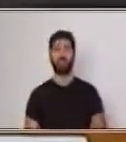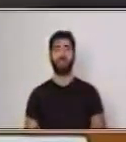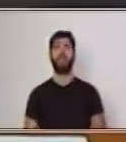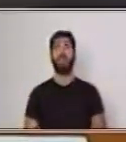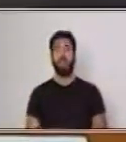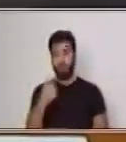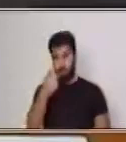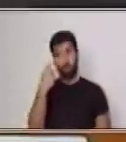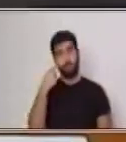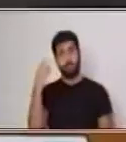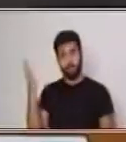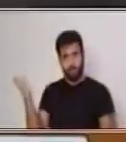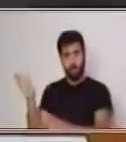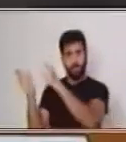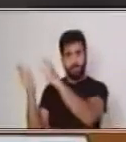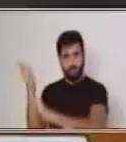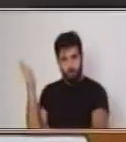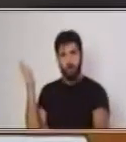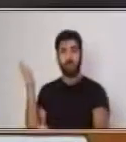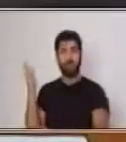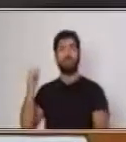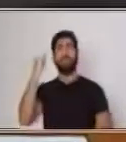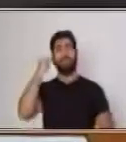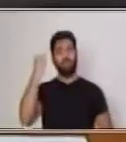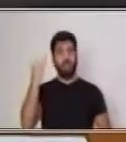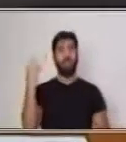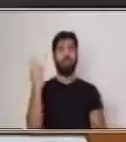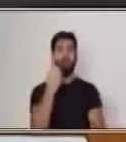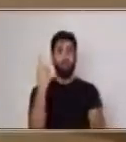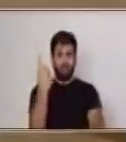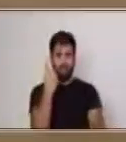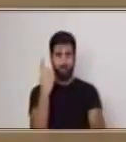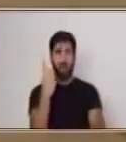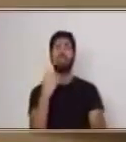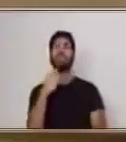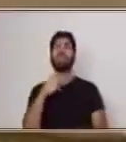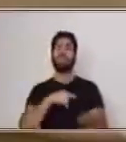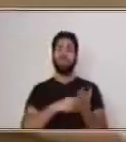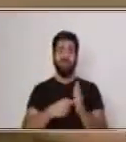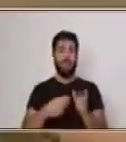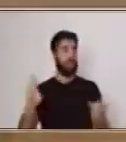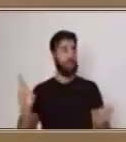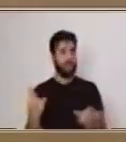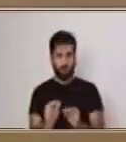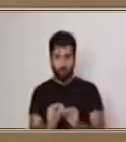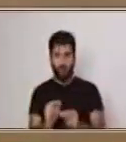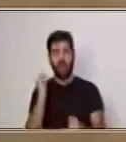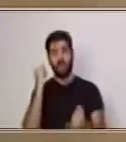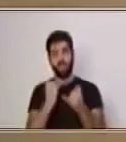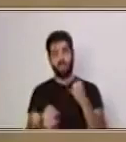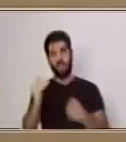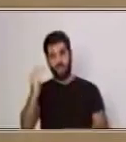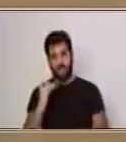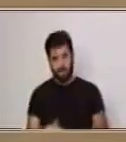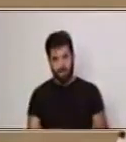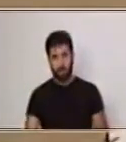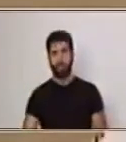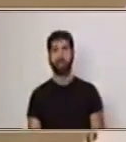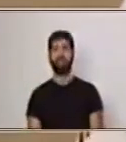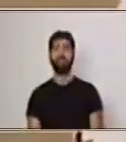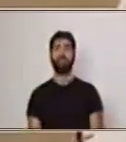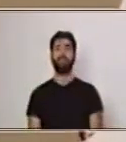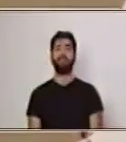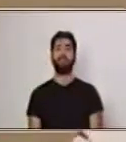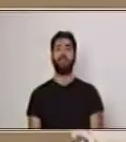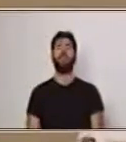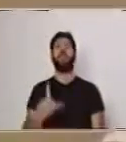un texto donde su idea principal es sintetizante y está al final. Luego vamos